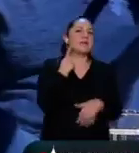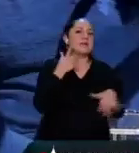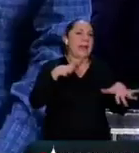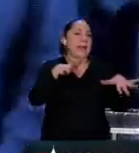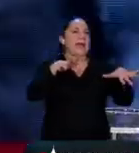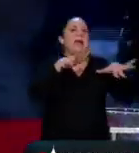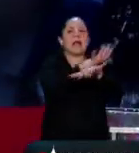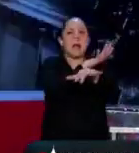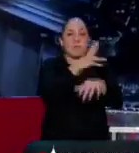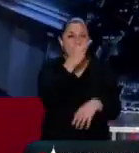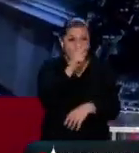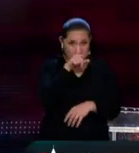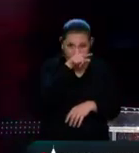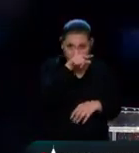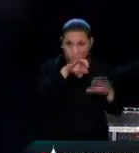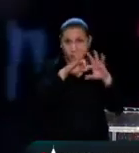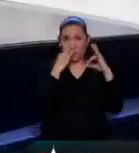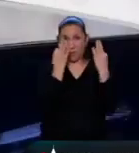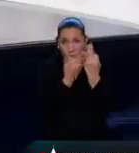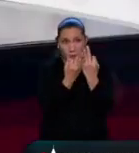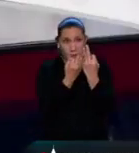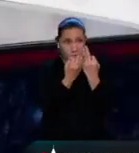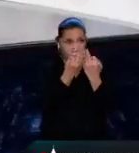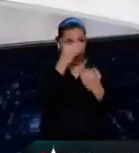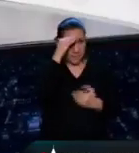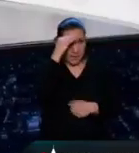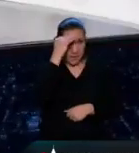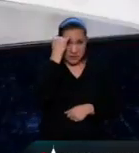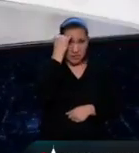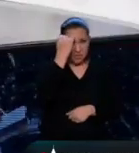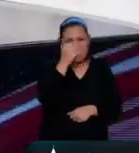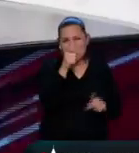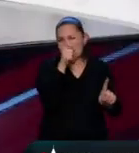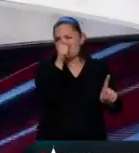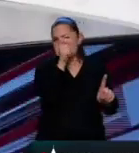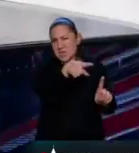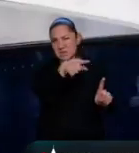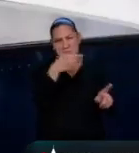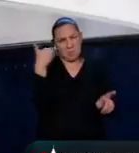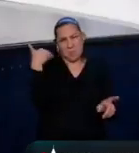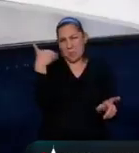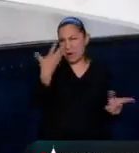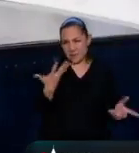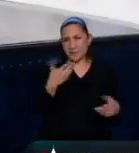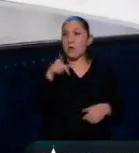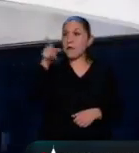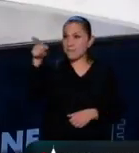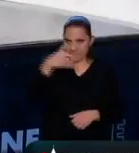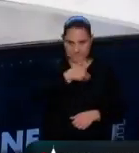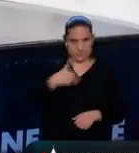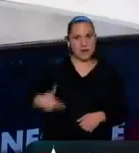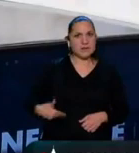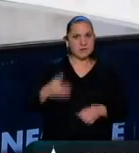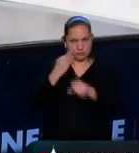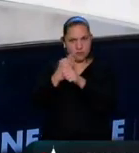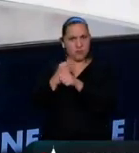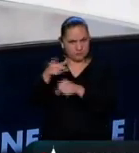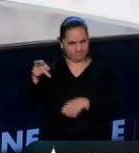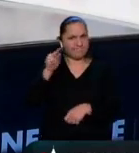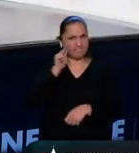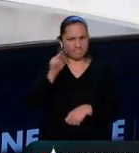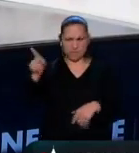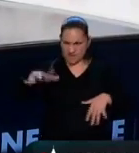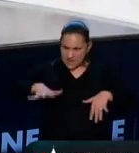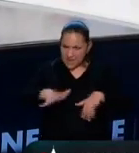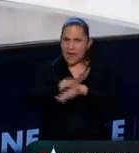de verlo. Este presidente sí quiere y ha cometido, entre comillas, un pecado que creo que es imperdonable, que